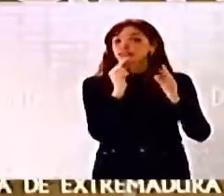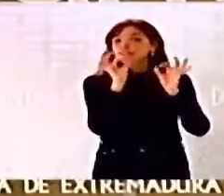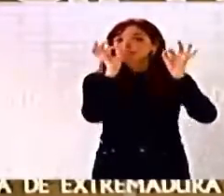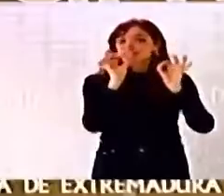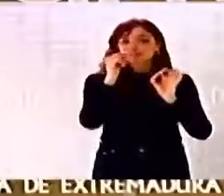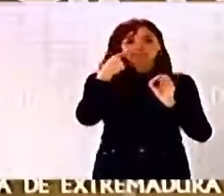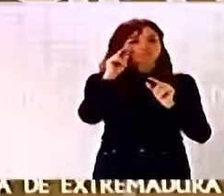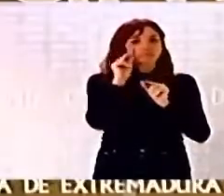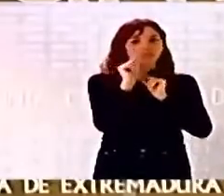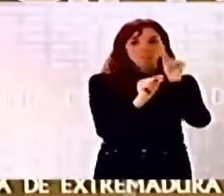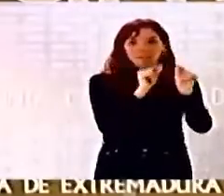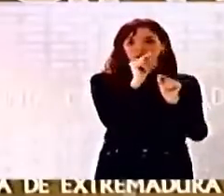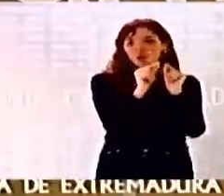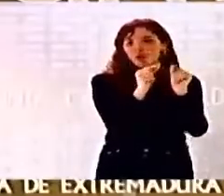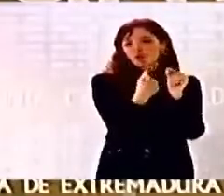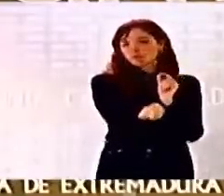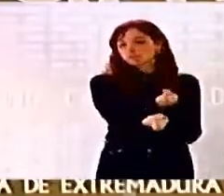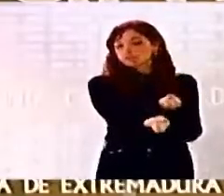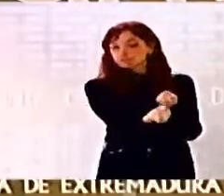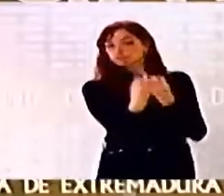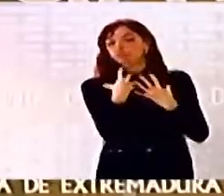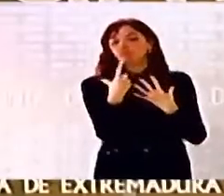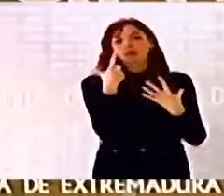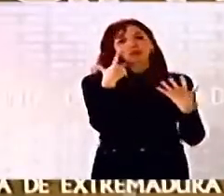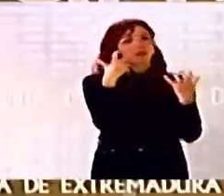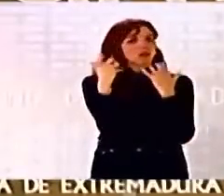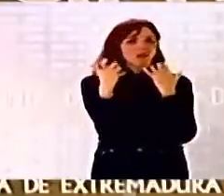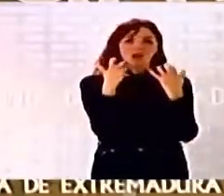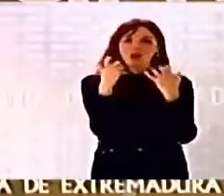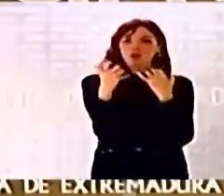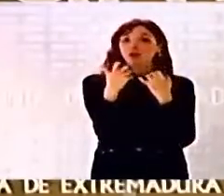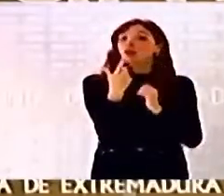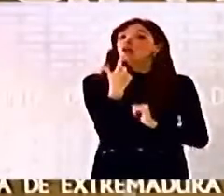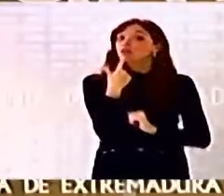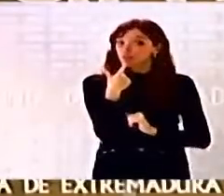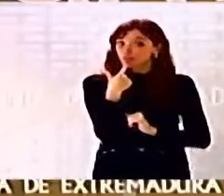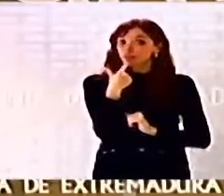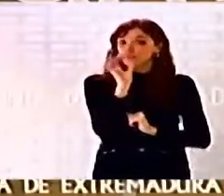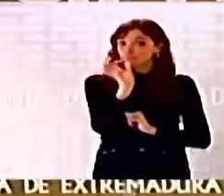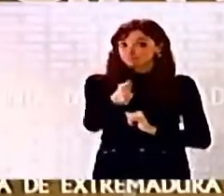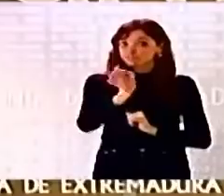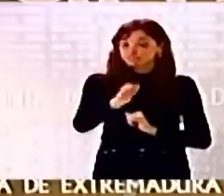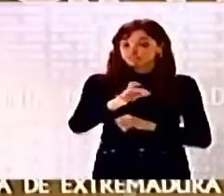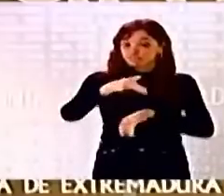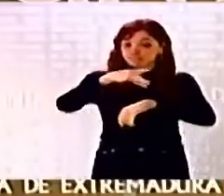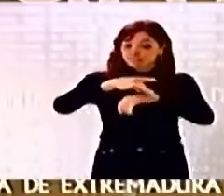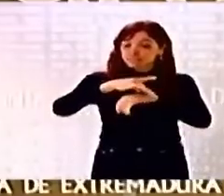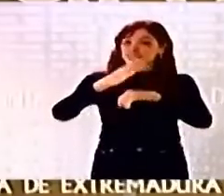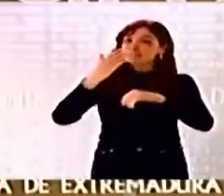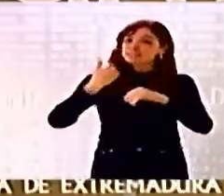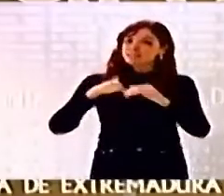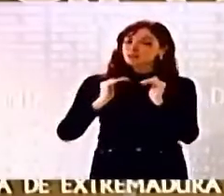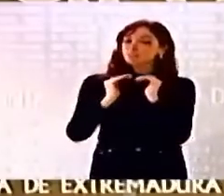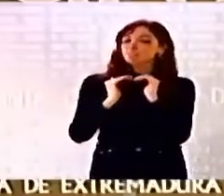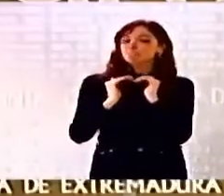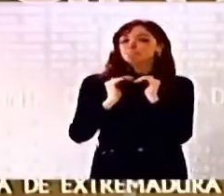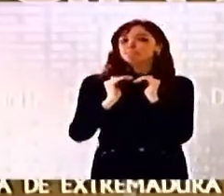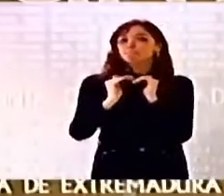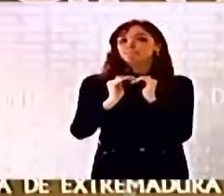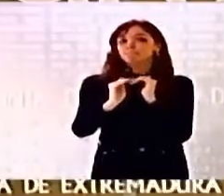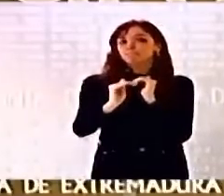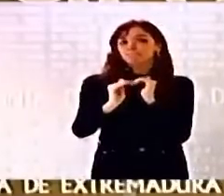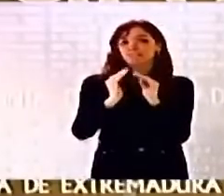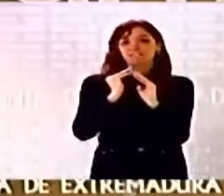epidemiológicos que claramente nos muestran que la tendencia está consolidándose y